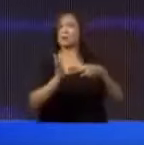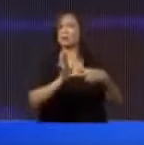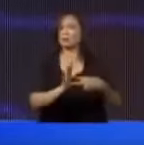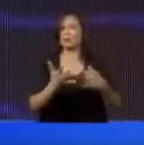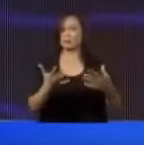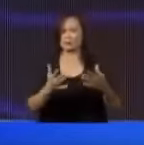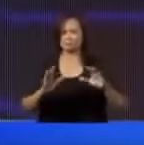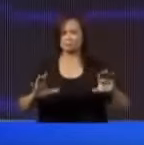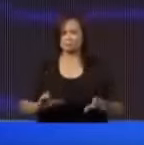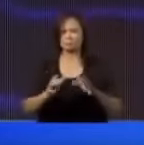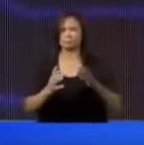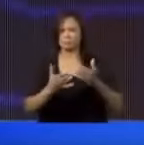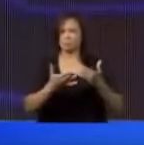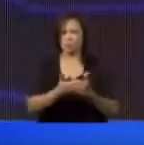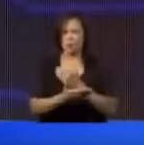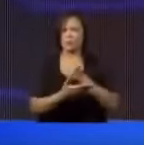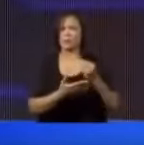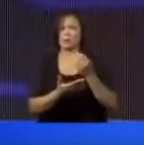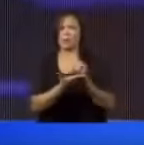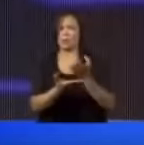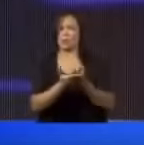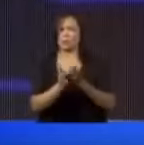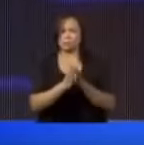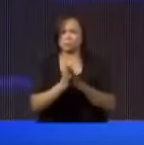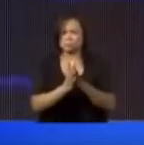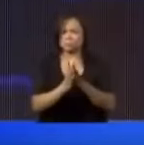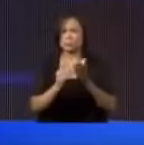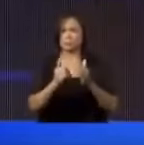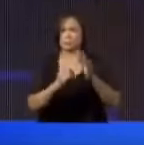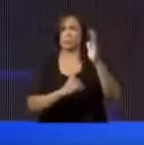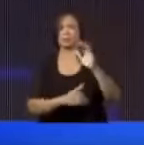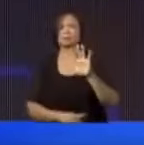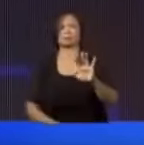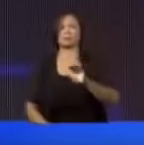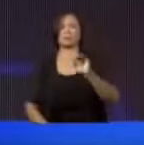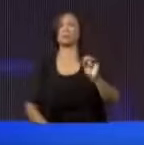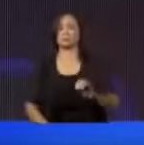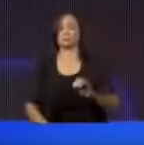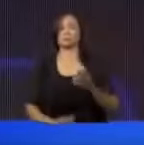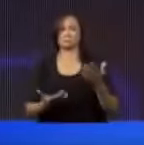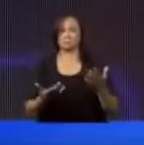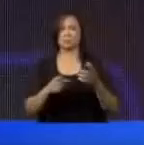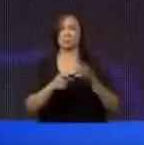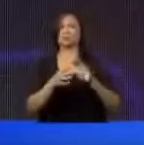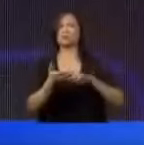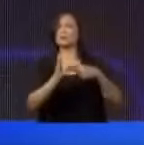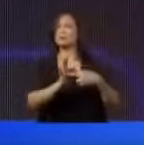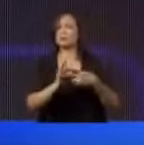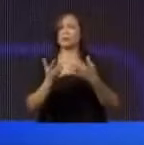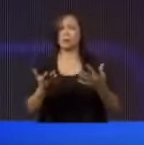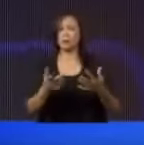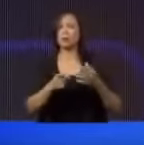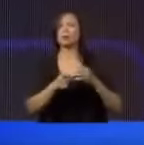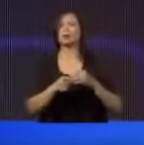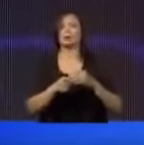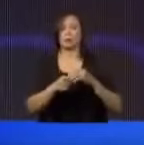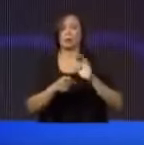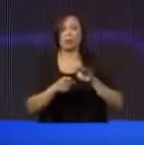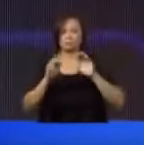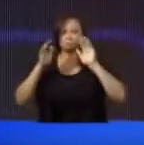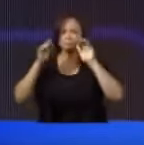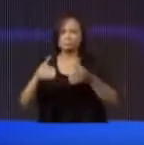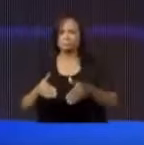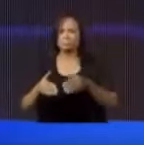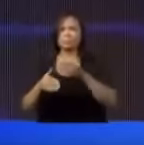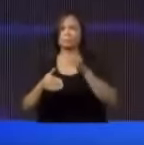trata es de reactivar el crecimiento económico una vez más por encima del 5%. Y eso va a significar, obviamente, prestarle